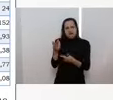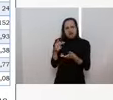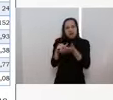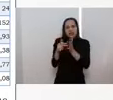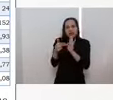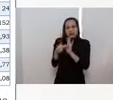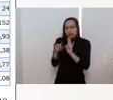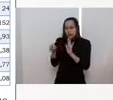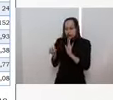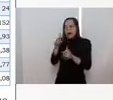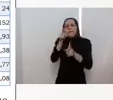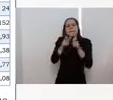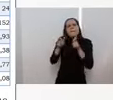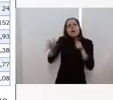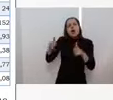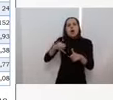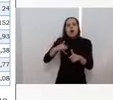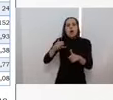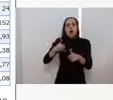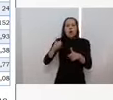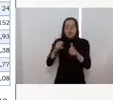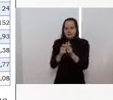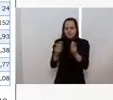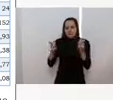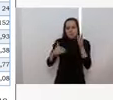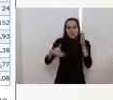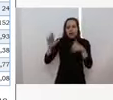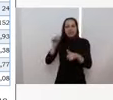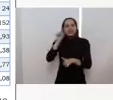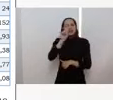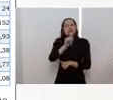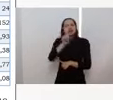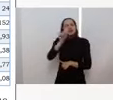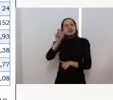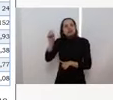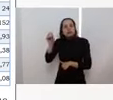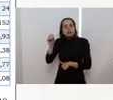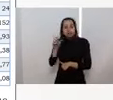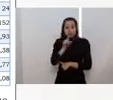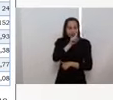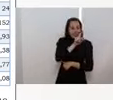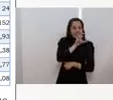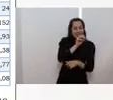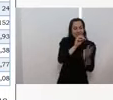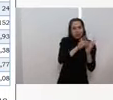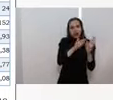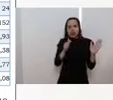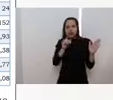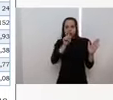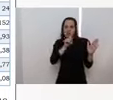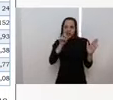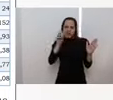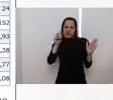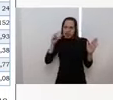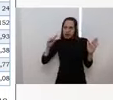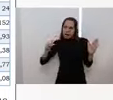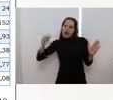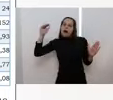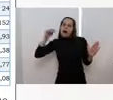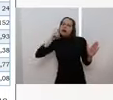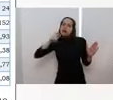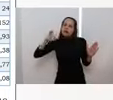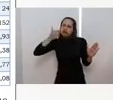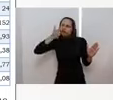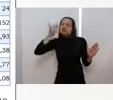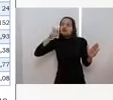hablamos de poblaciones jóvenes tiene que estar por encima de 160 cuando está entre 60 y 160 hablamos de una población madura es la población que